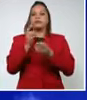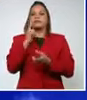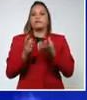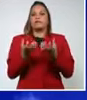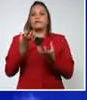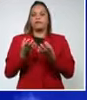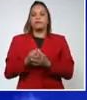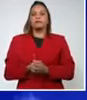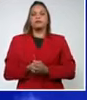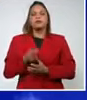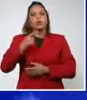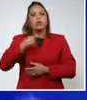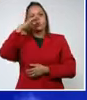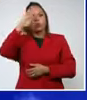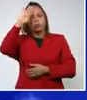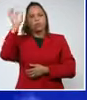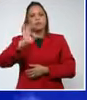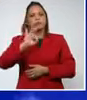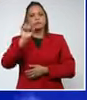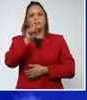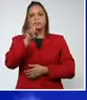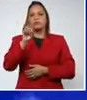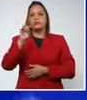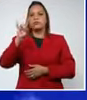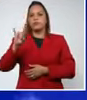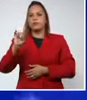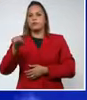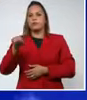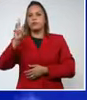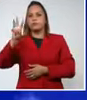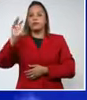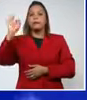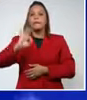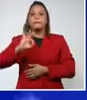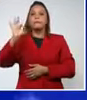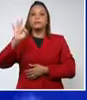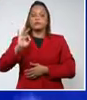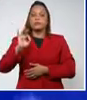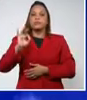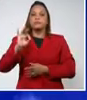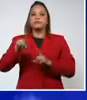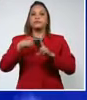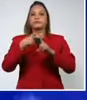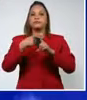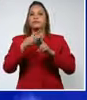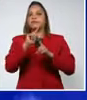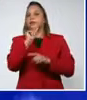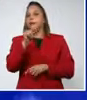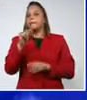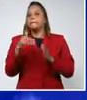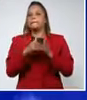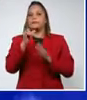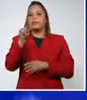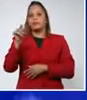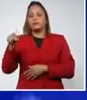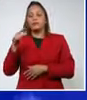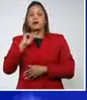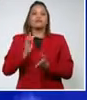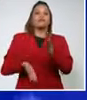tasa hoy de 109,3 por 100.000 habitantes, superior a la del día de